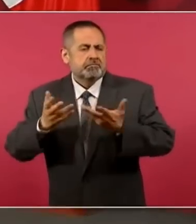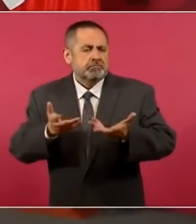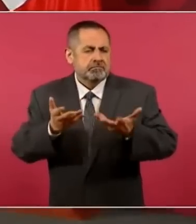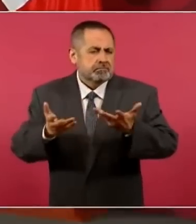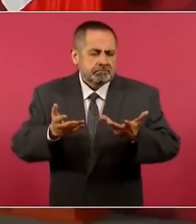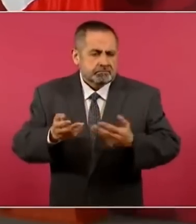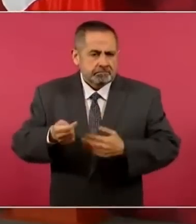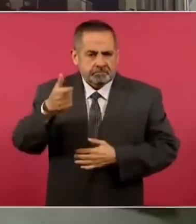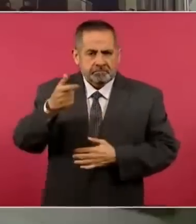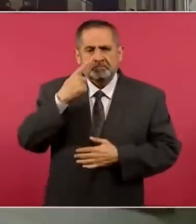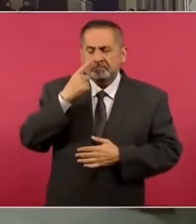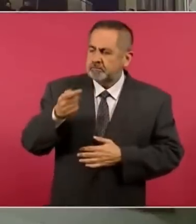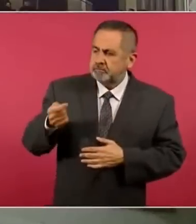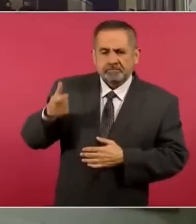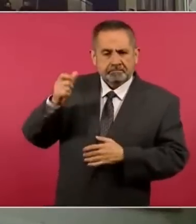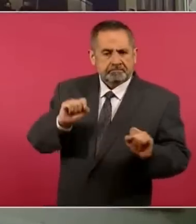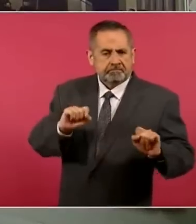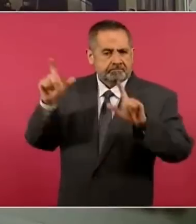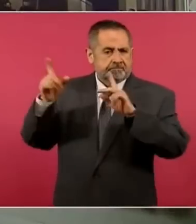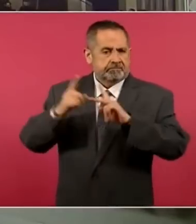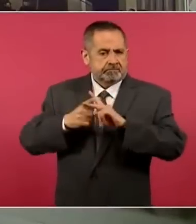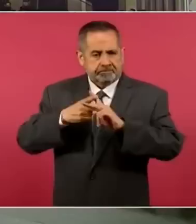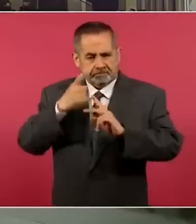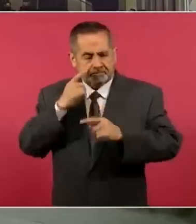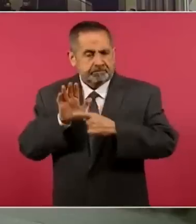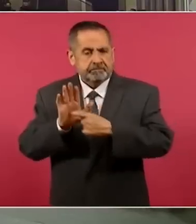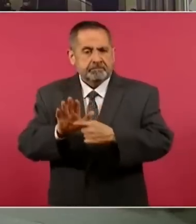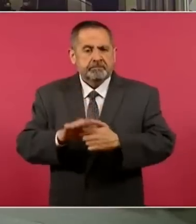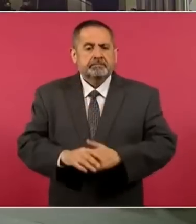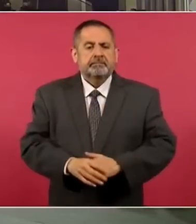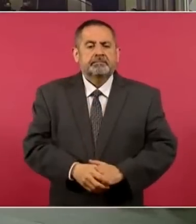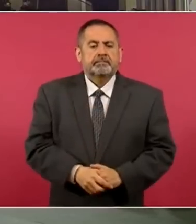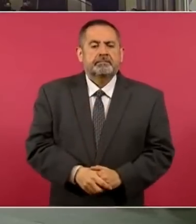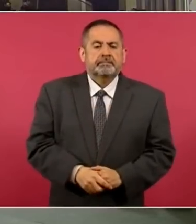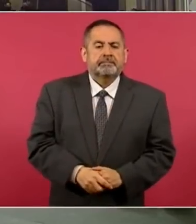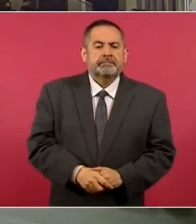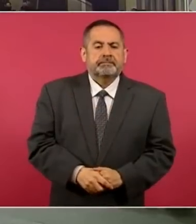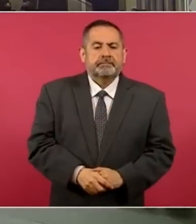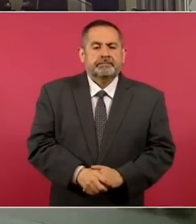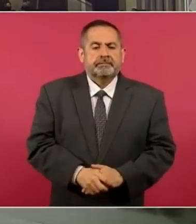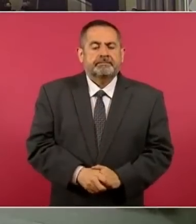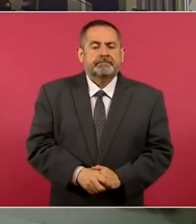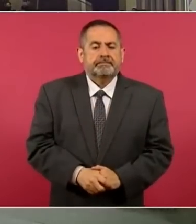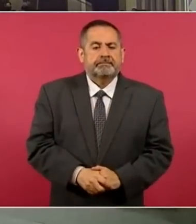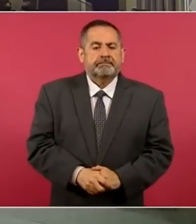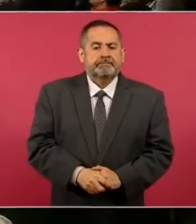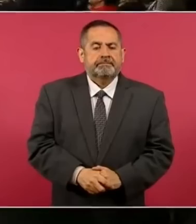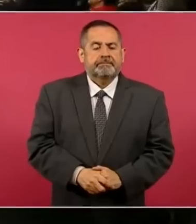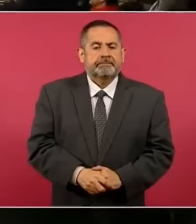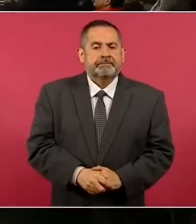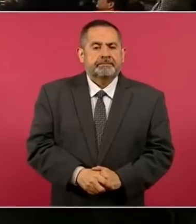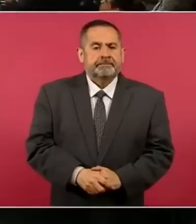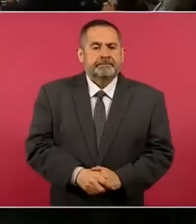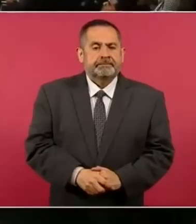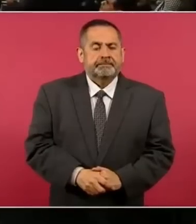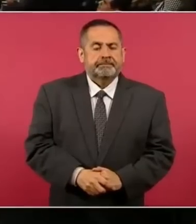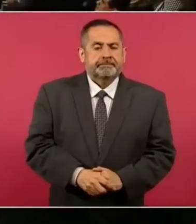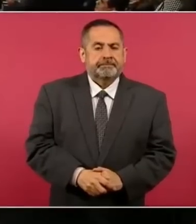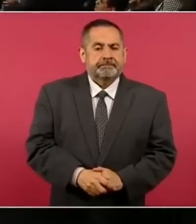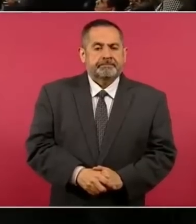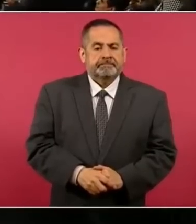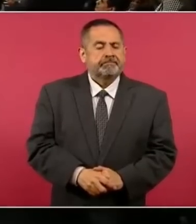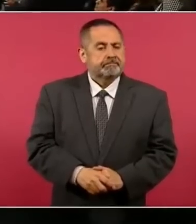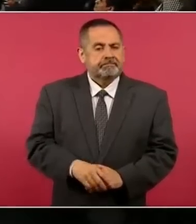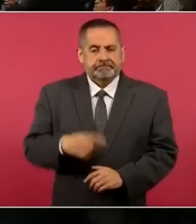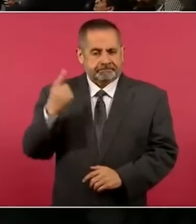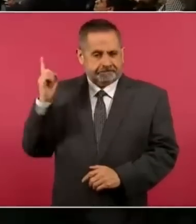Las gráficas, vámonos. Entonces empezamos. Es pues un